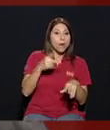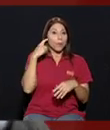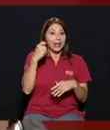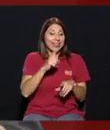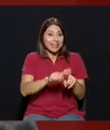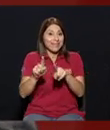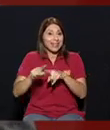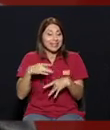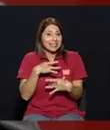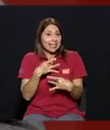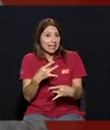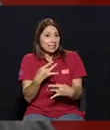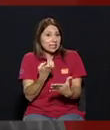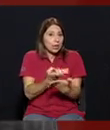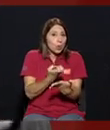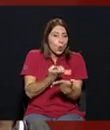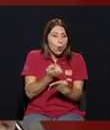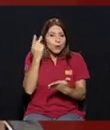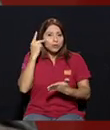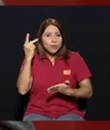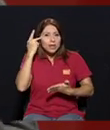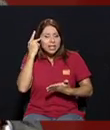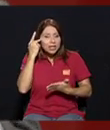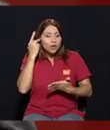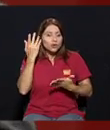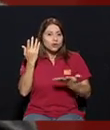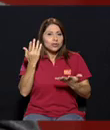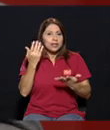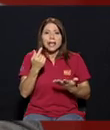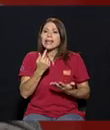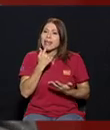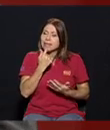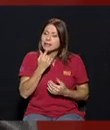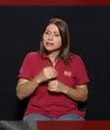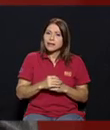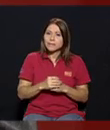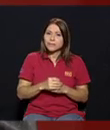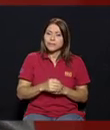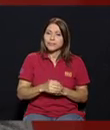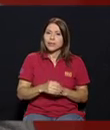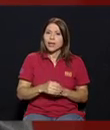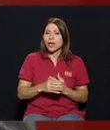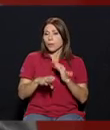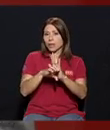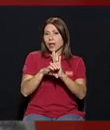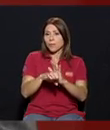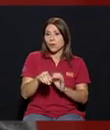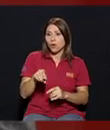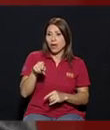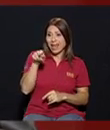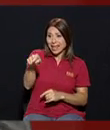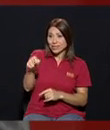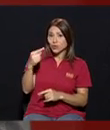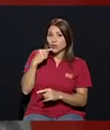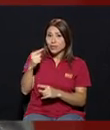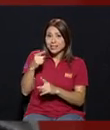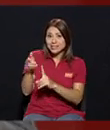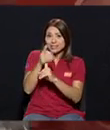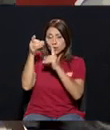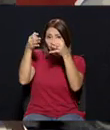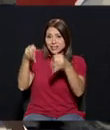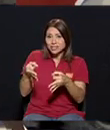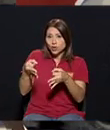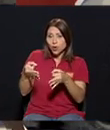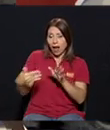intereses económicos, políticos diversos, que dicen esta afirmación es una afirmación que